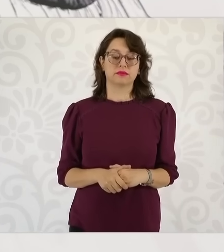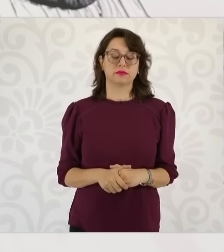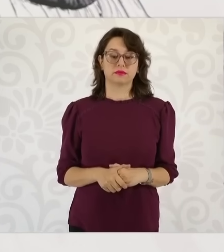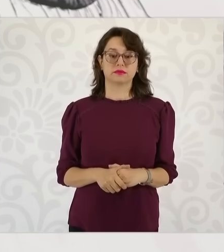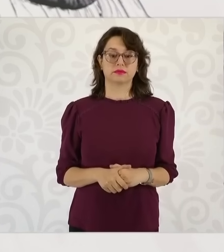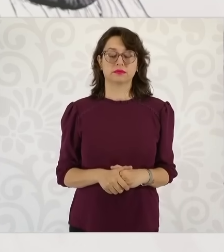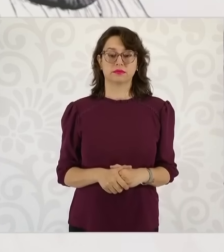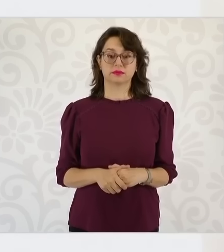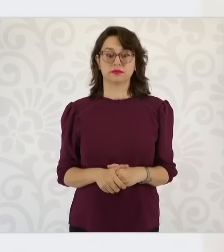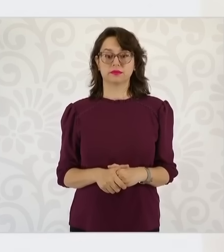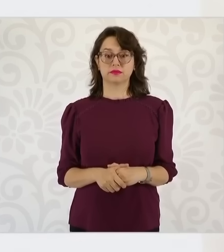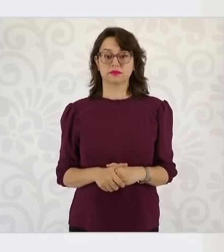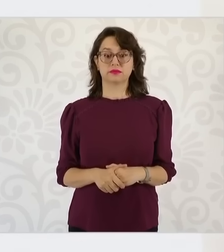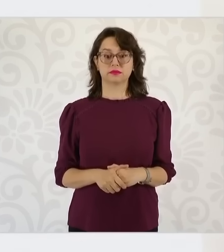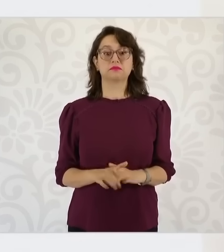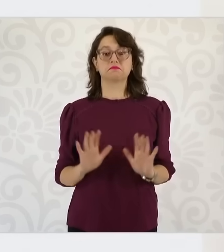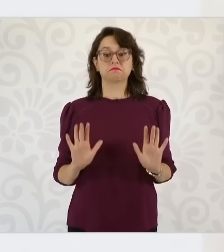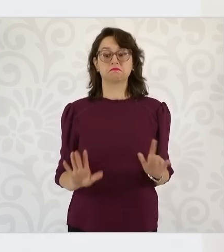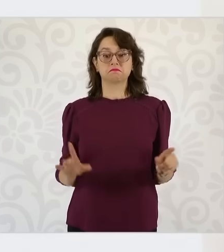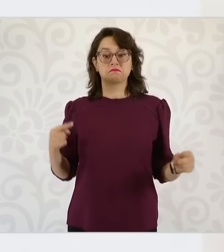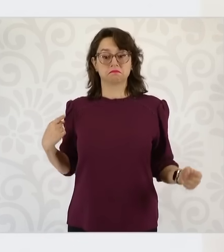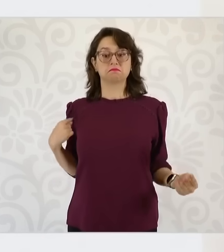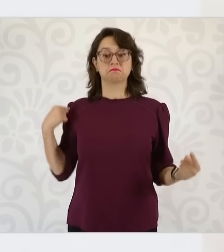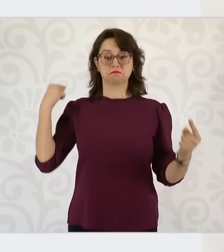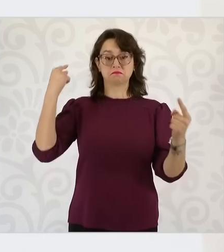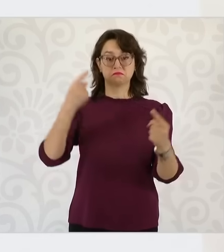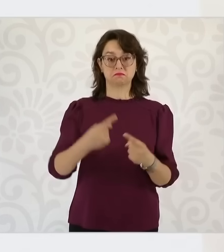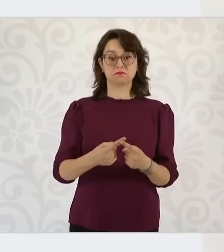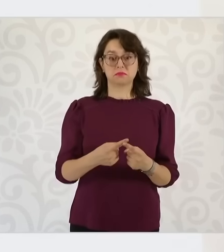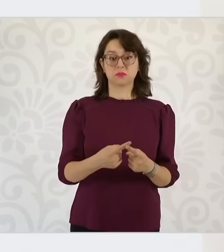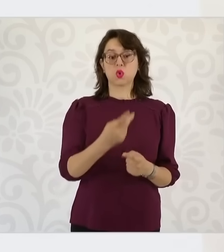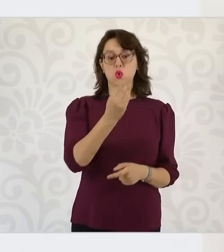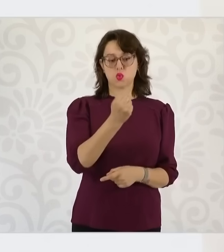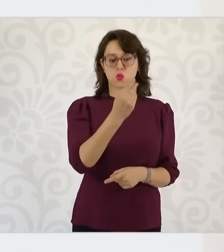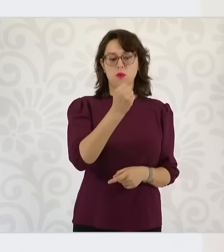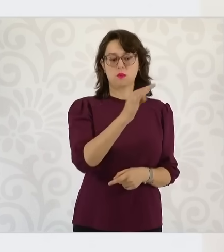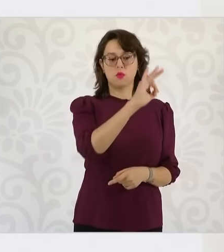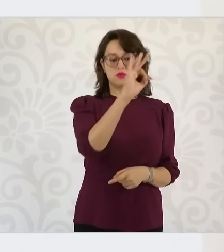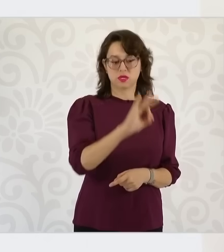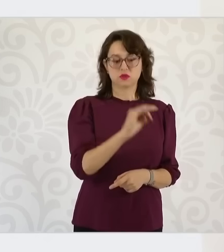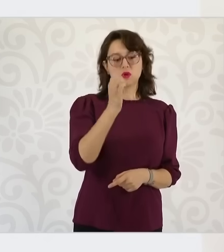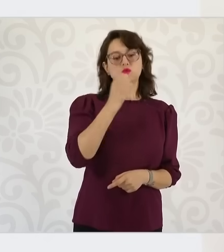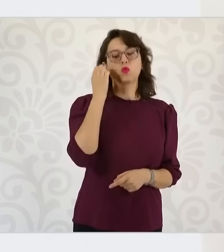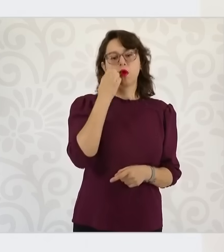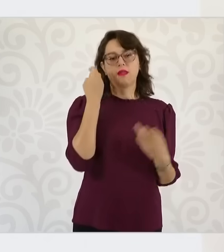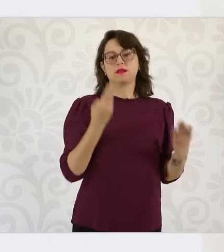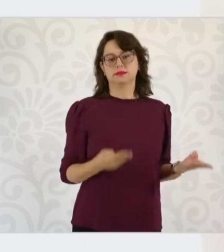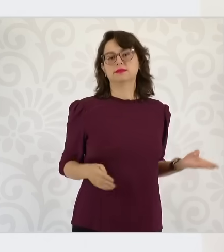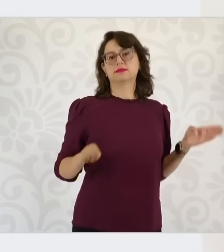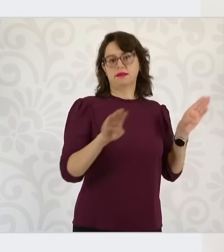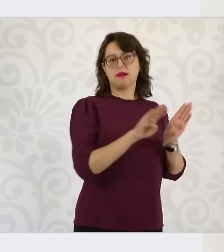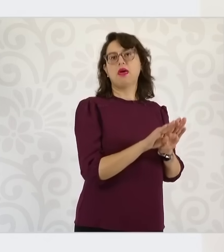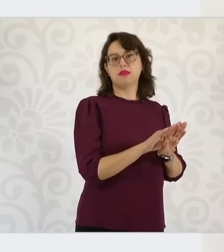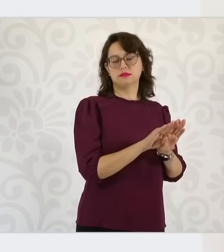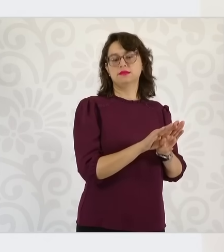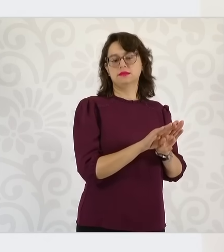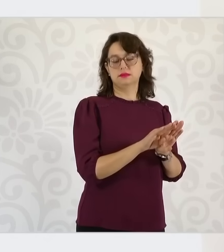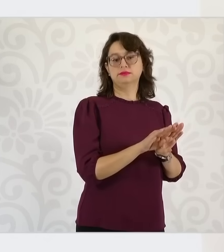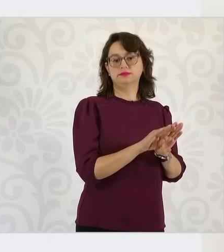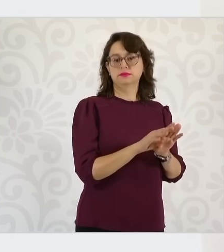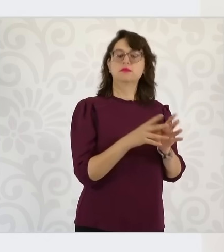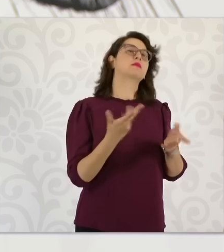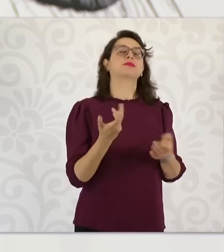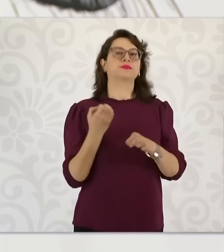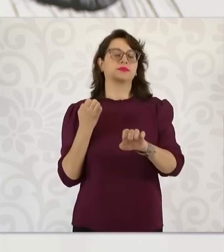Pues sigue siendo al día de hoy, del reporte que tuvimos, alrededor del 9% de las escuelas en todo el país, y hay algunas